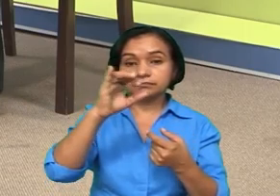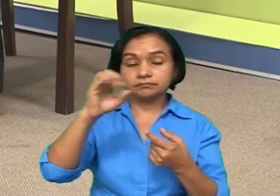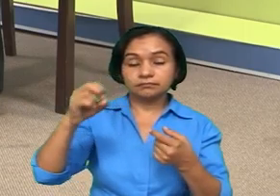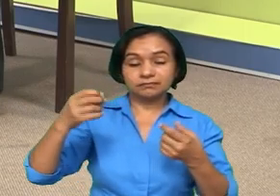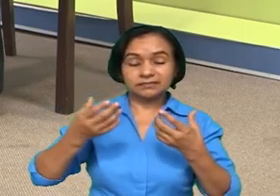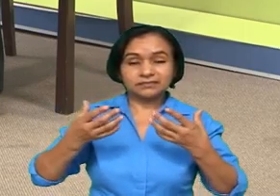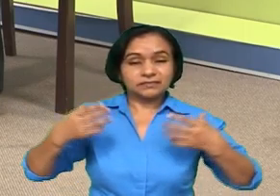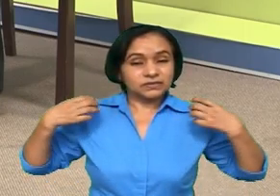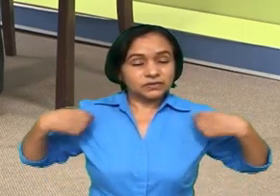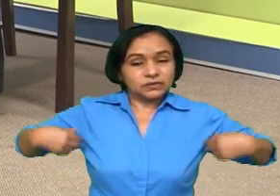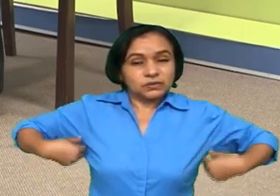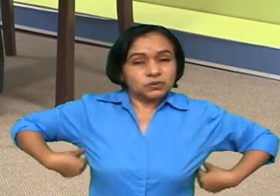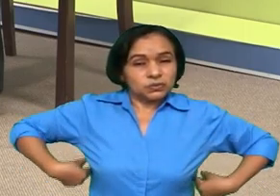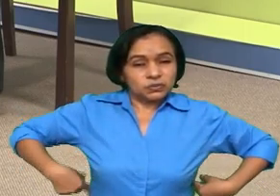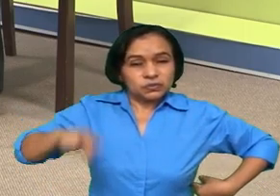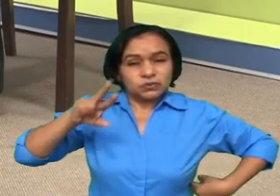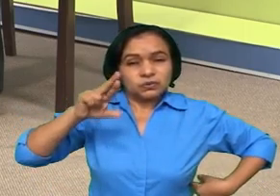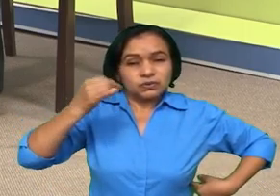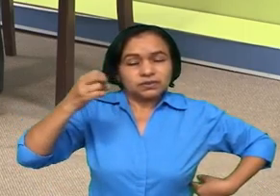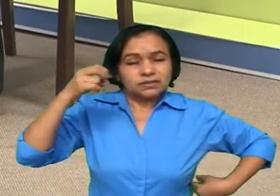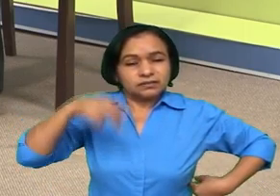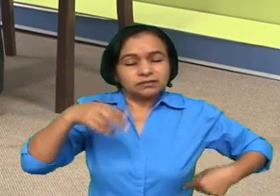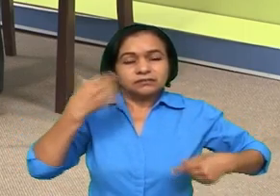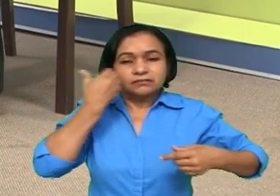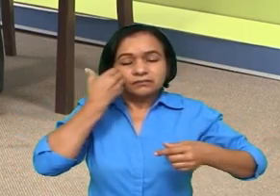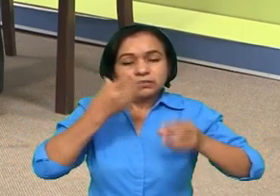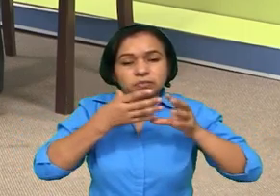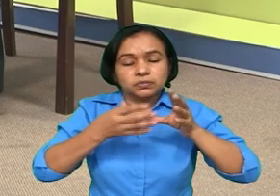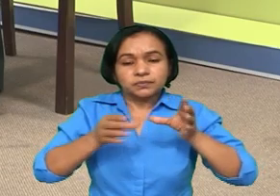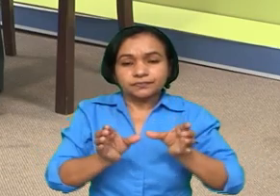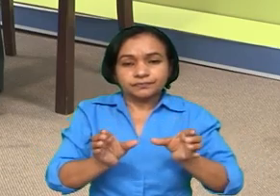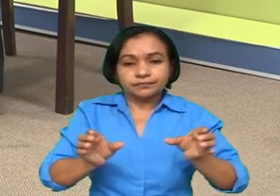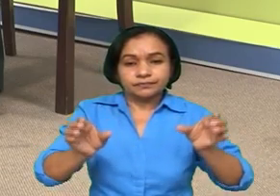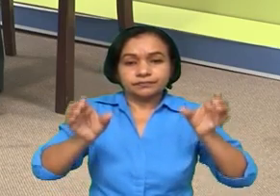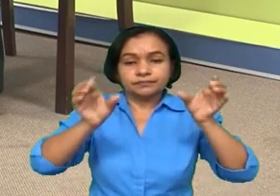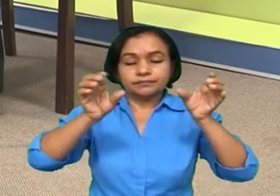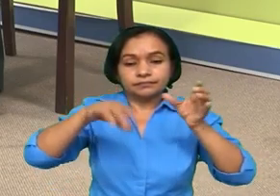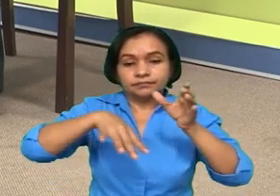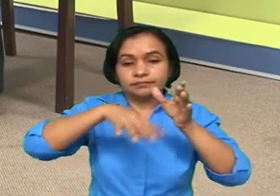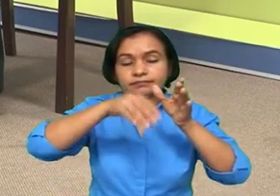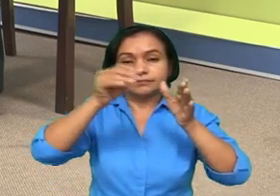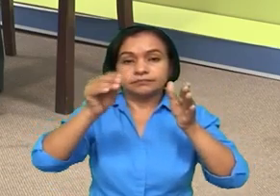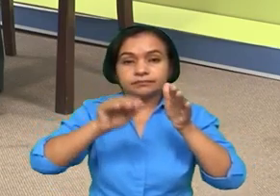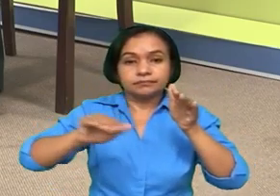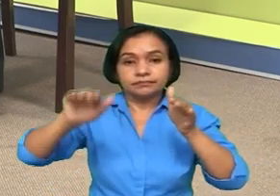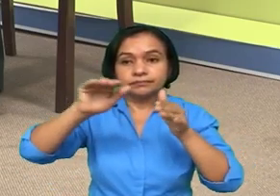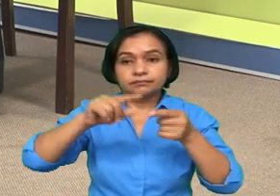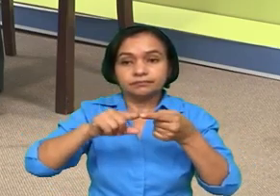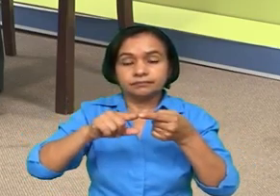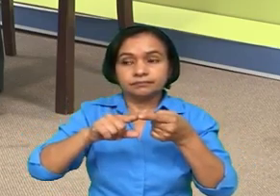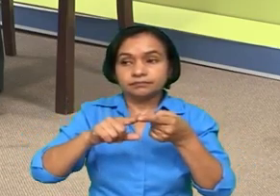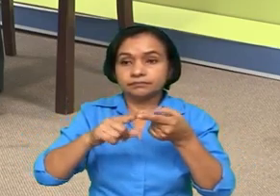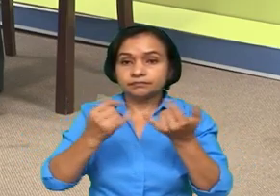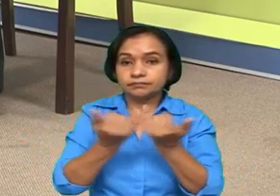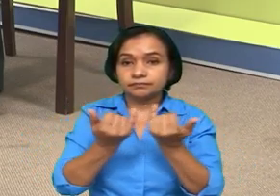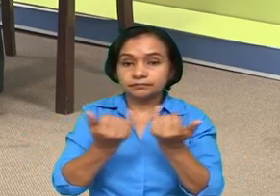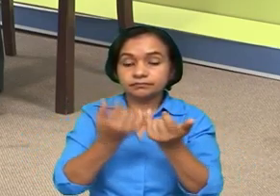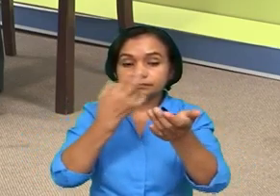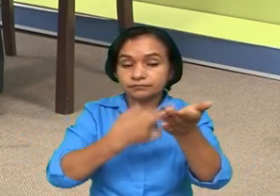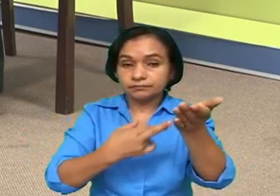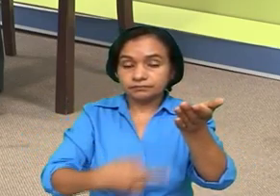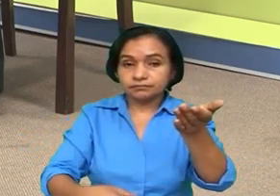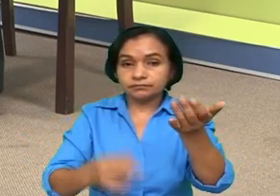entonces el germen puede viajar principalmente, que es lo más común, por vía hematógena, es decir, por la